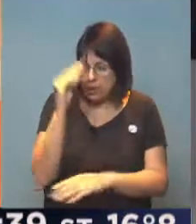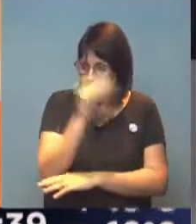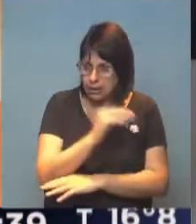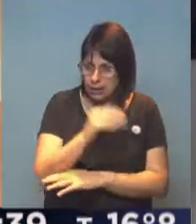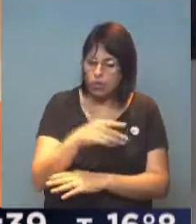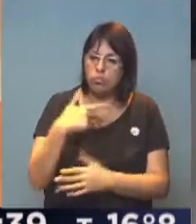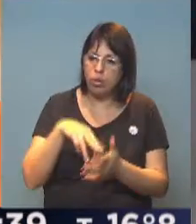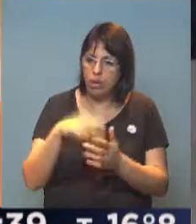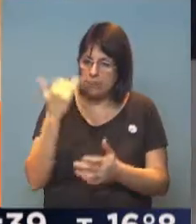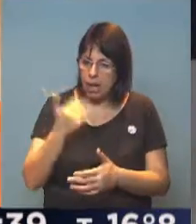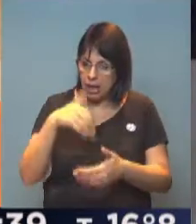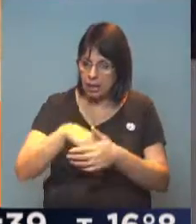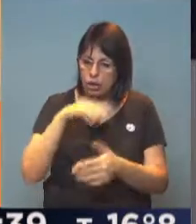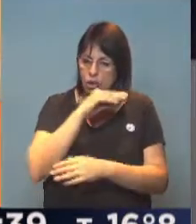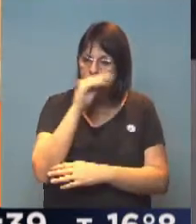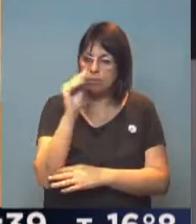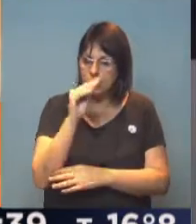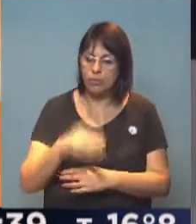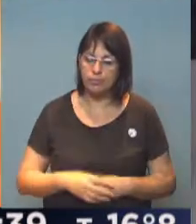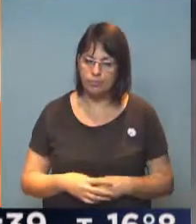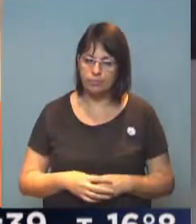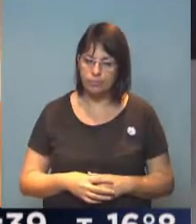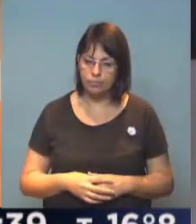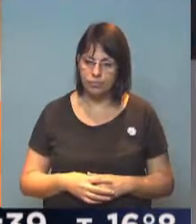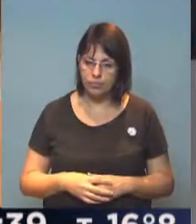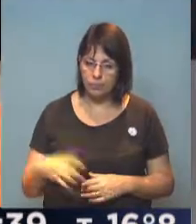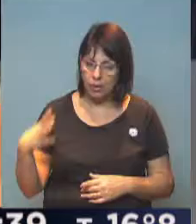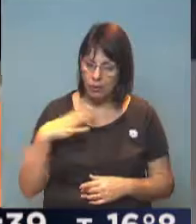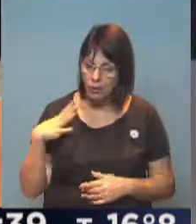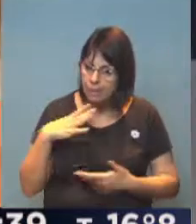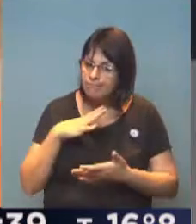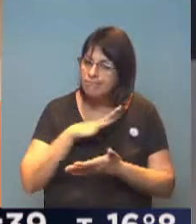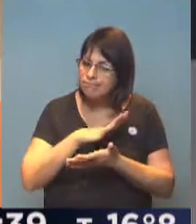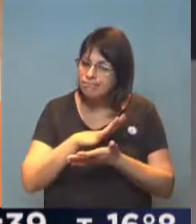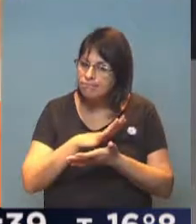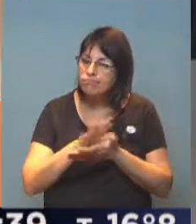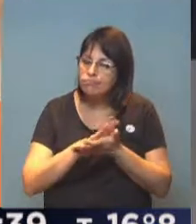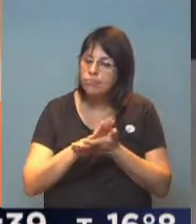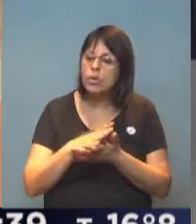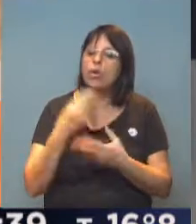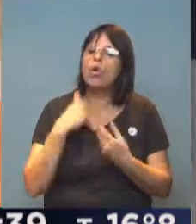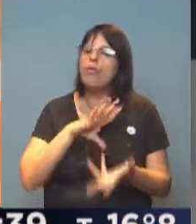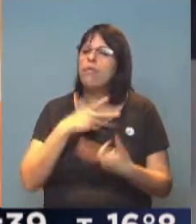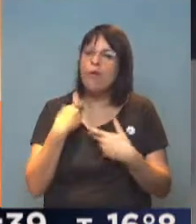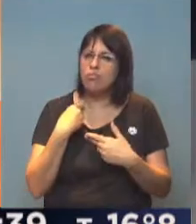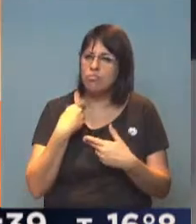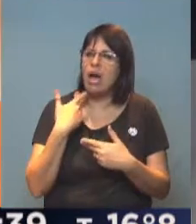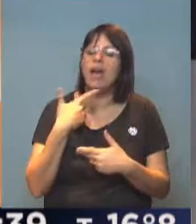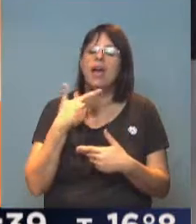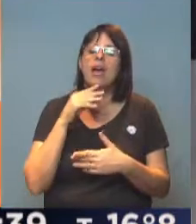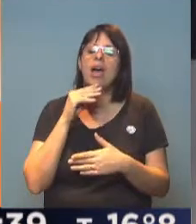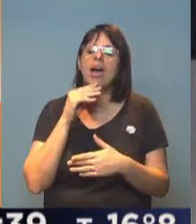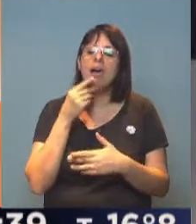Con los problemas que tenemos. Falta definir los alcances de ese fondo fiduciario,